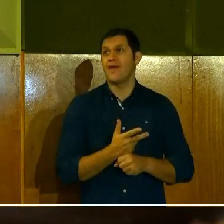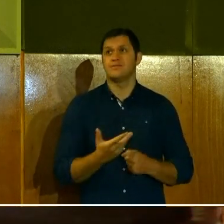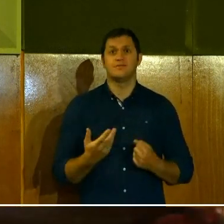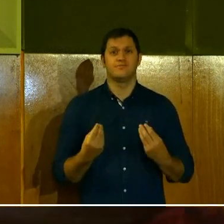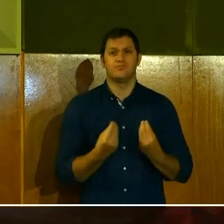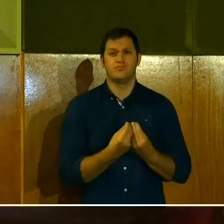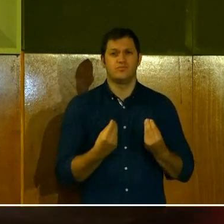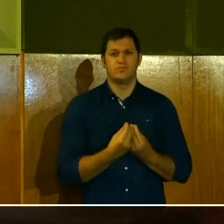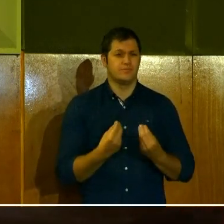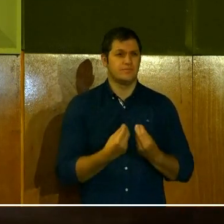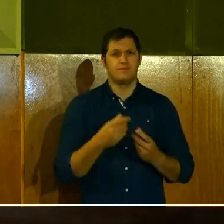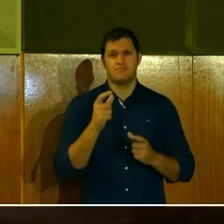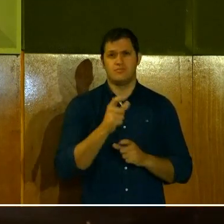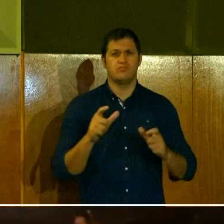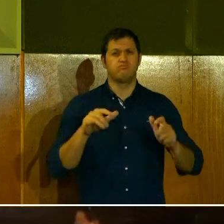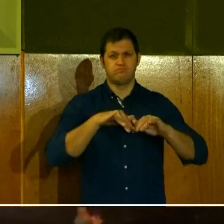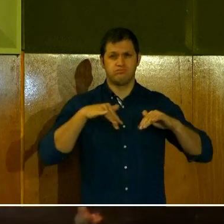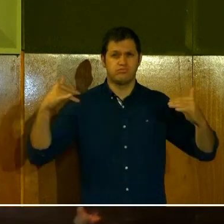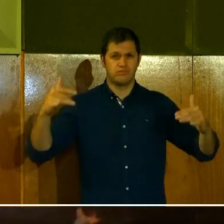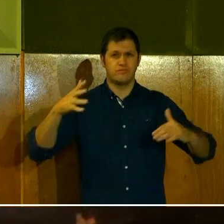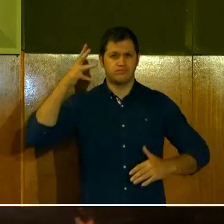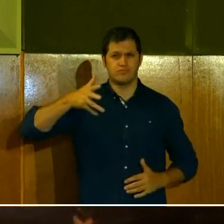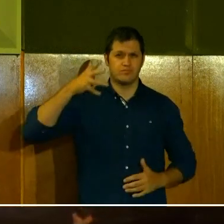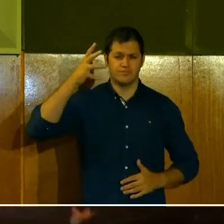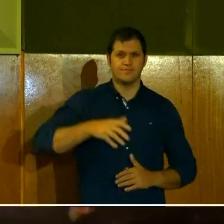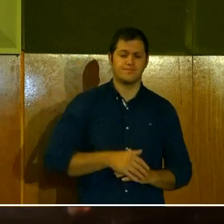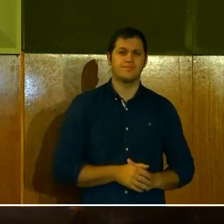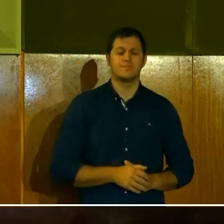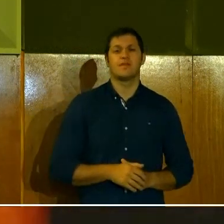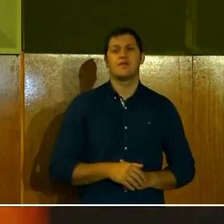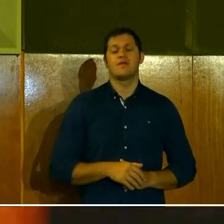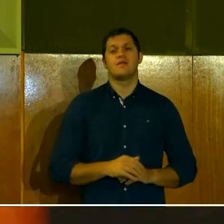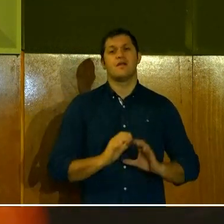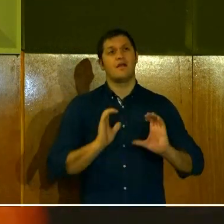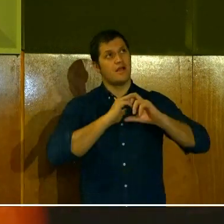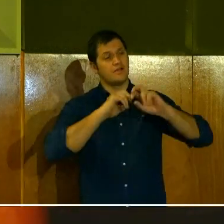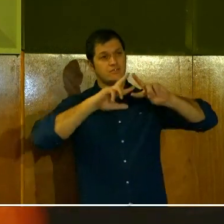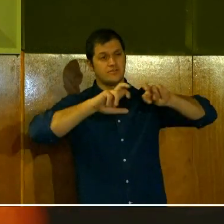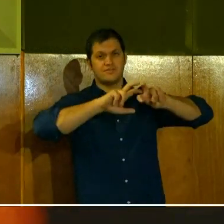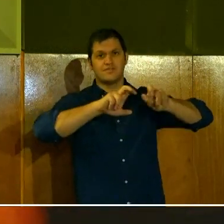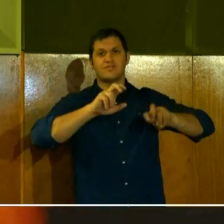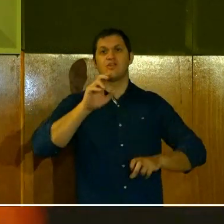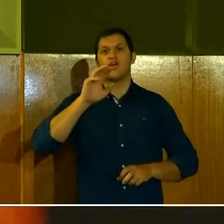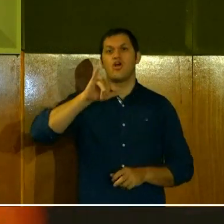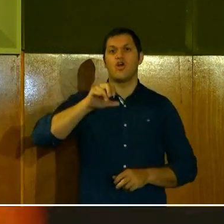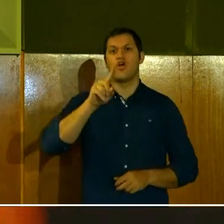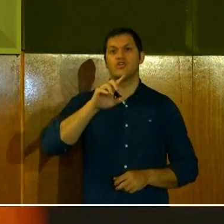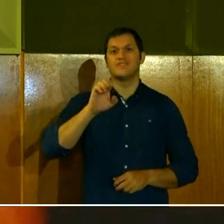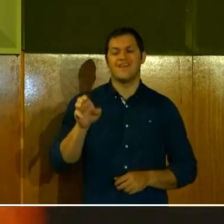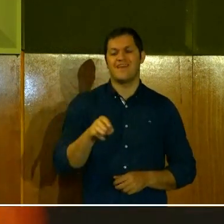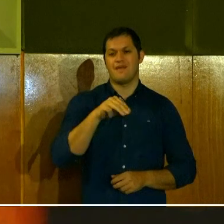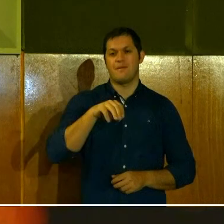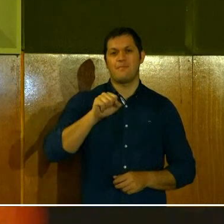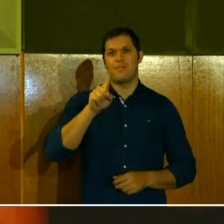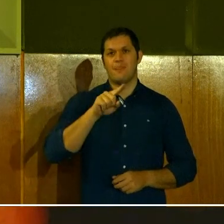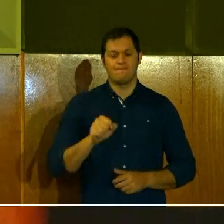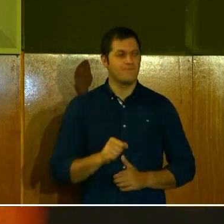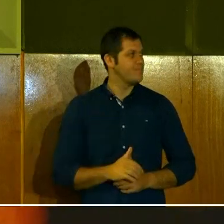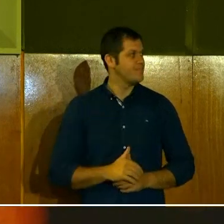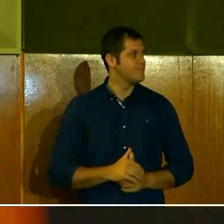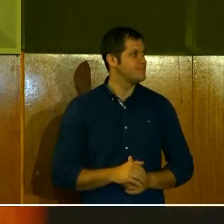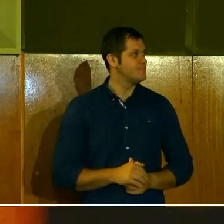a www.sernac.cl para descargar su entrada gratuita todavía quedan muchas entradas para la